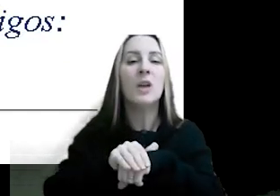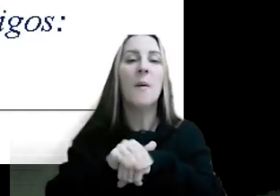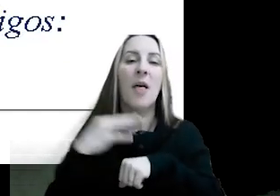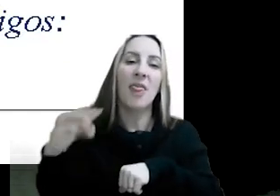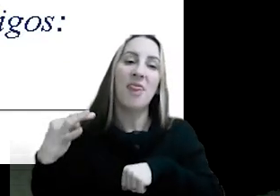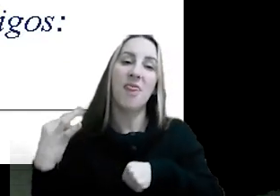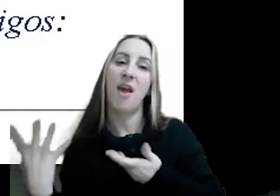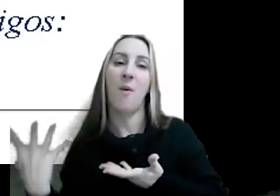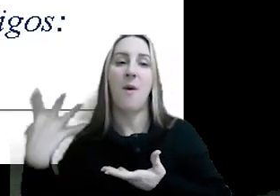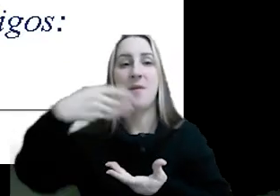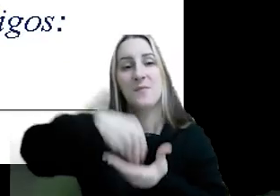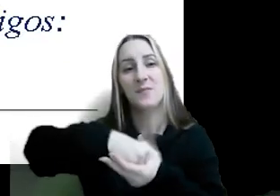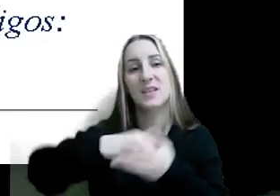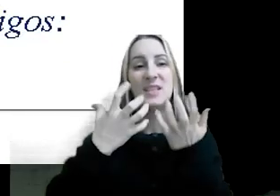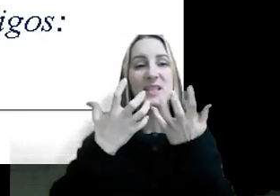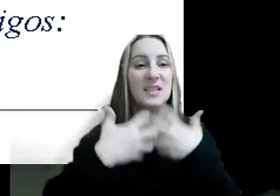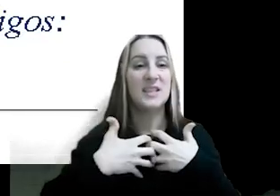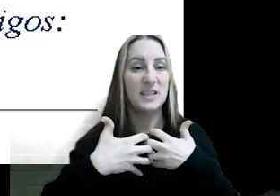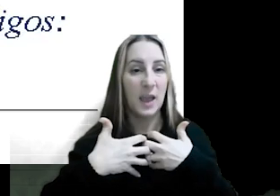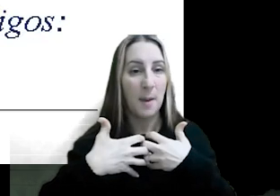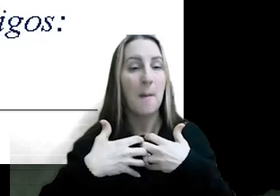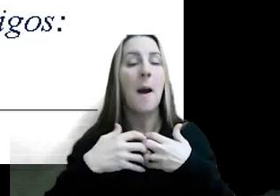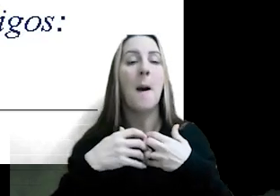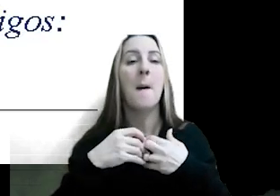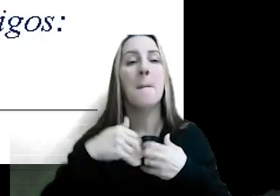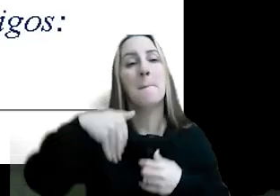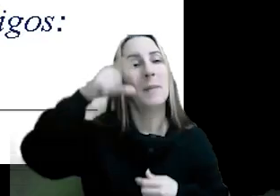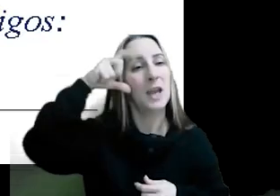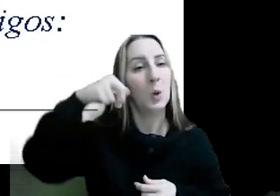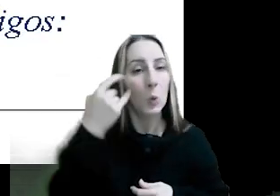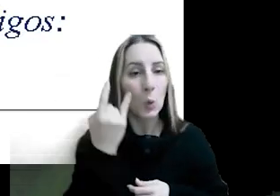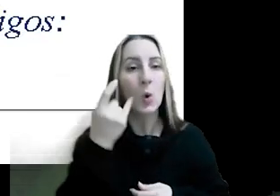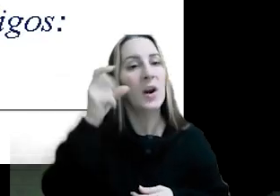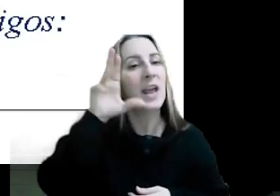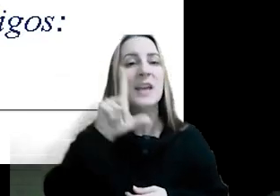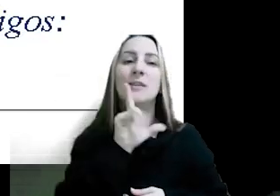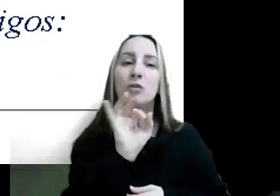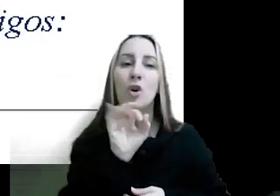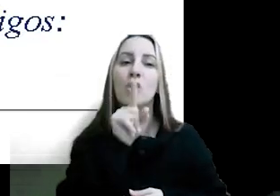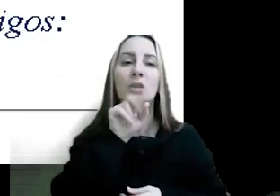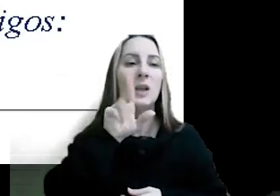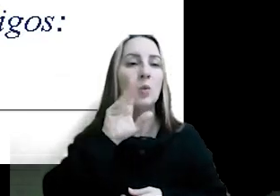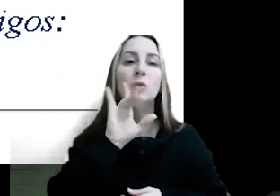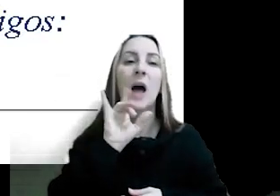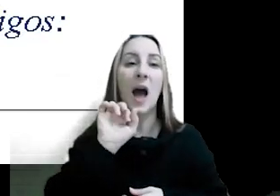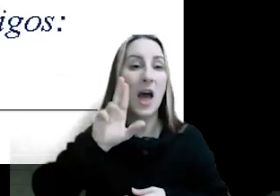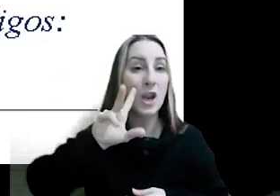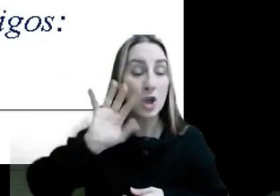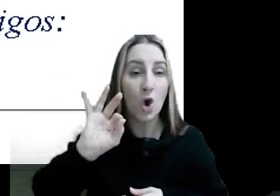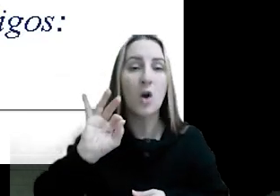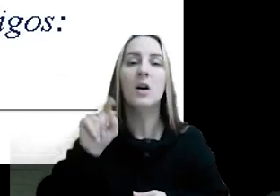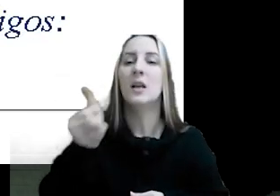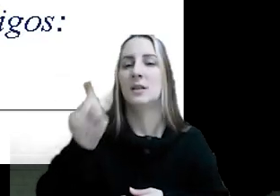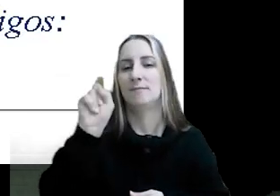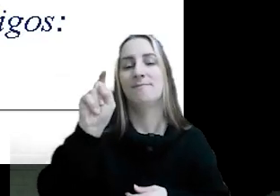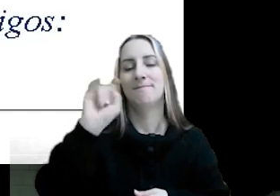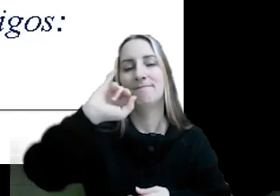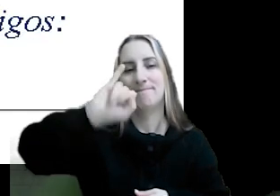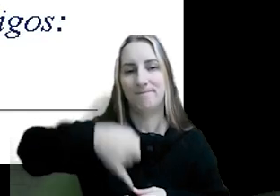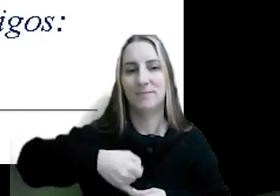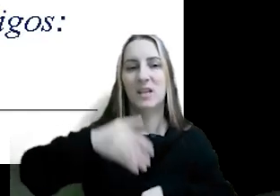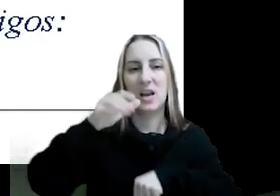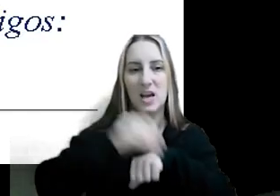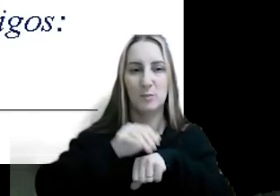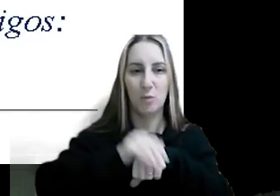del sistema registral, menú registro tributario, opción relaciones, y aceptar la condición de